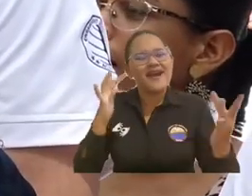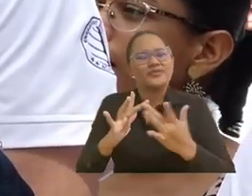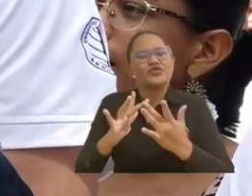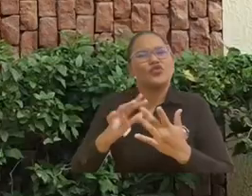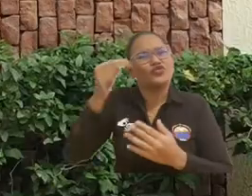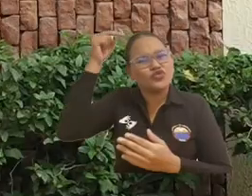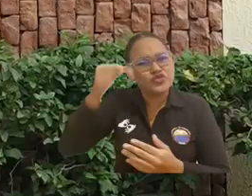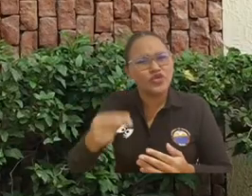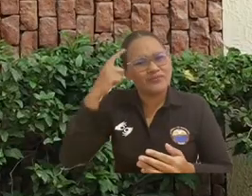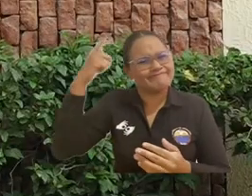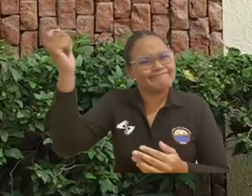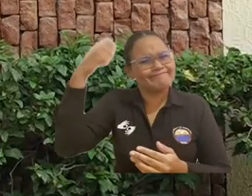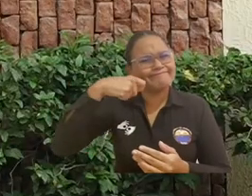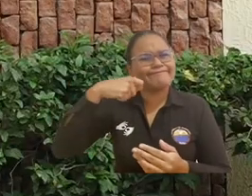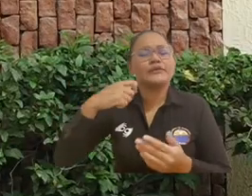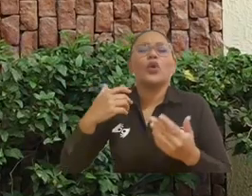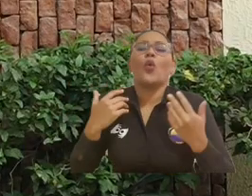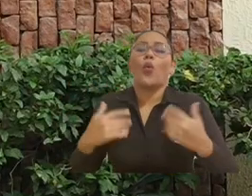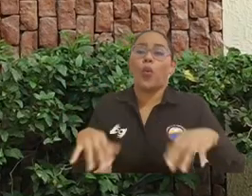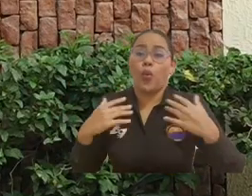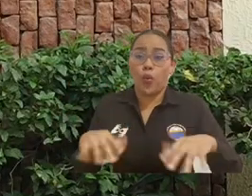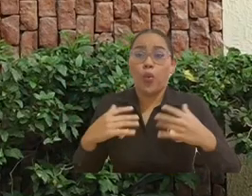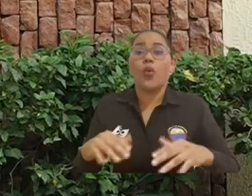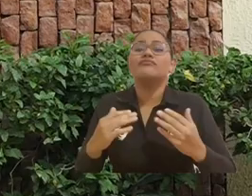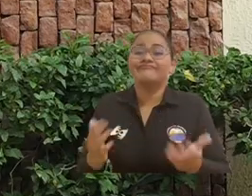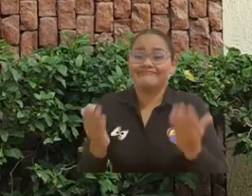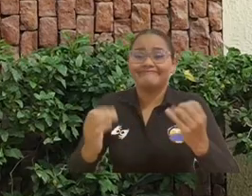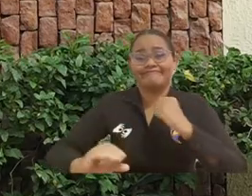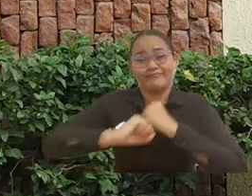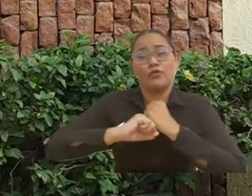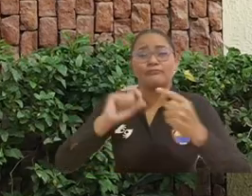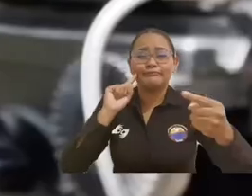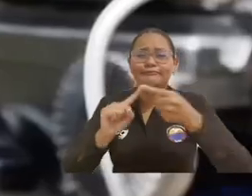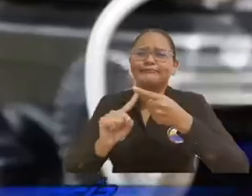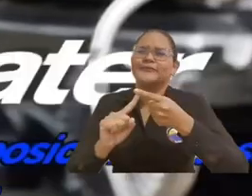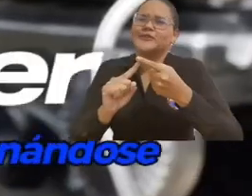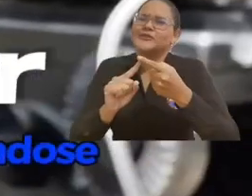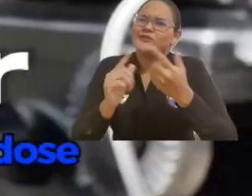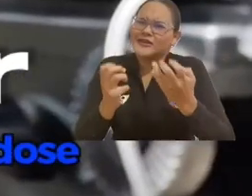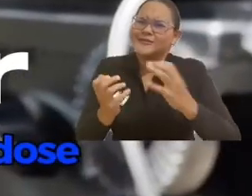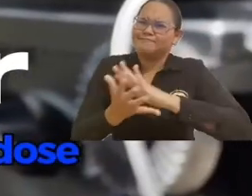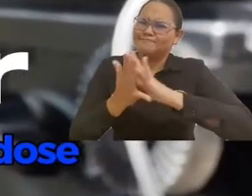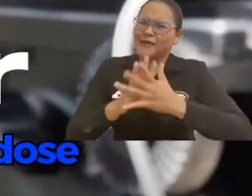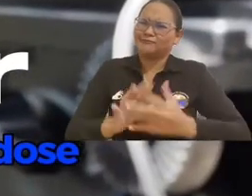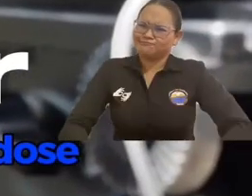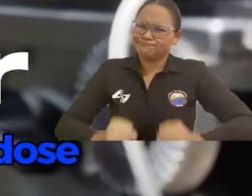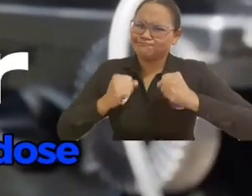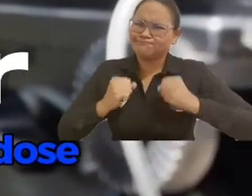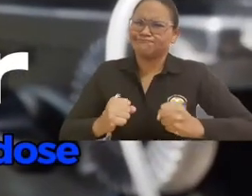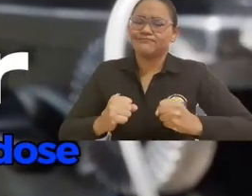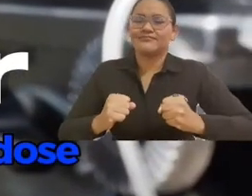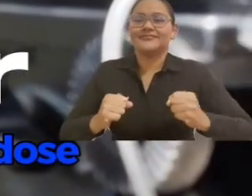memoria histórica, hace parte de reconstruir procesos fortalecidos de paz.